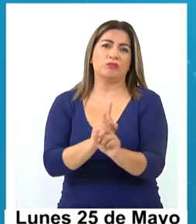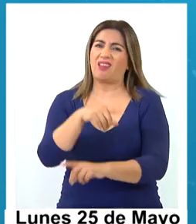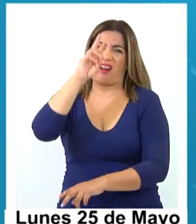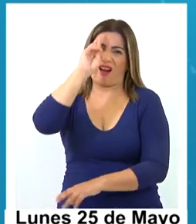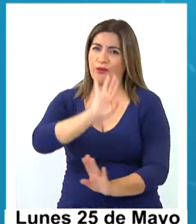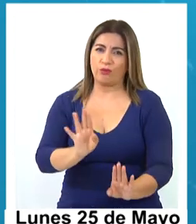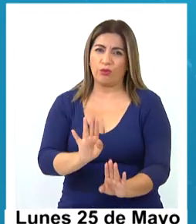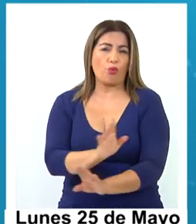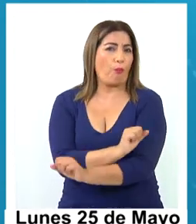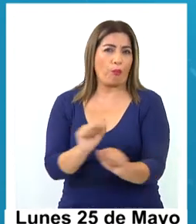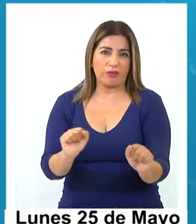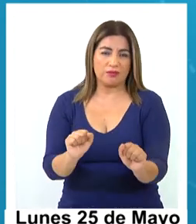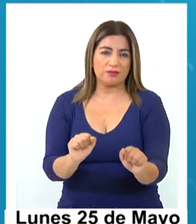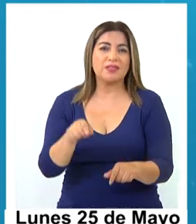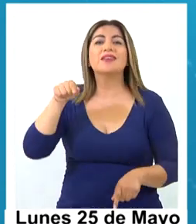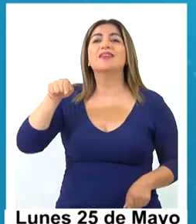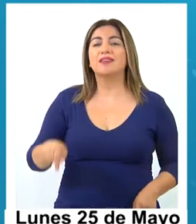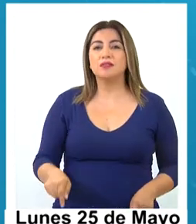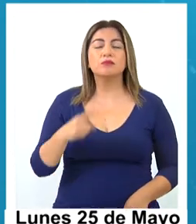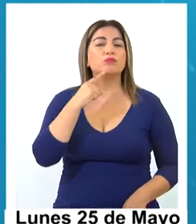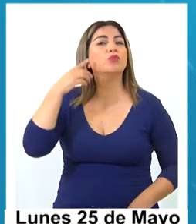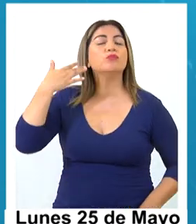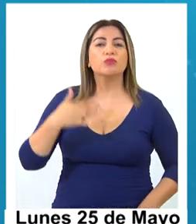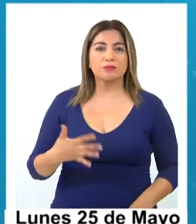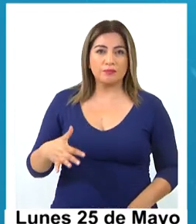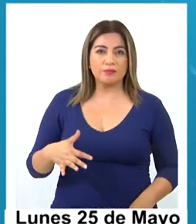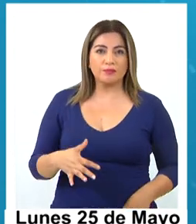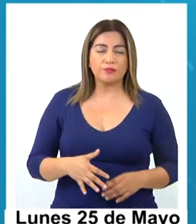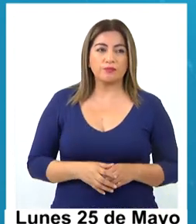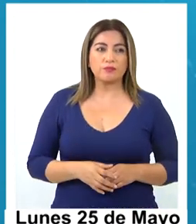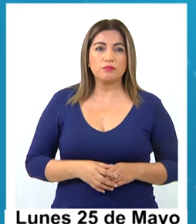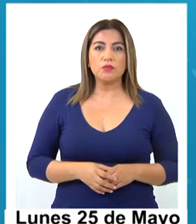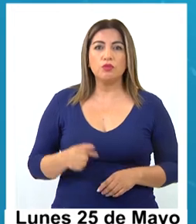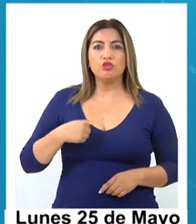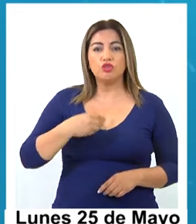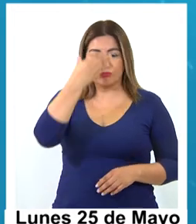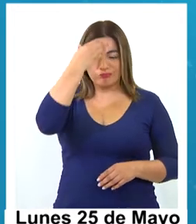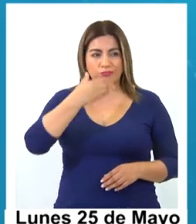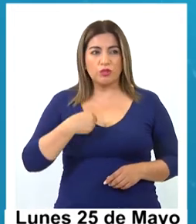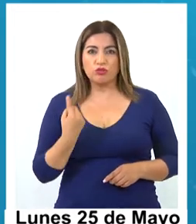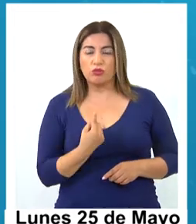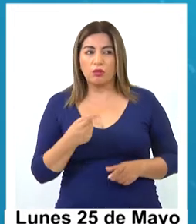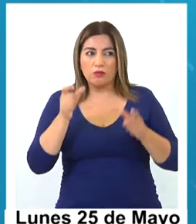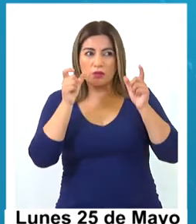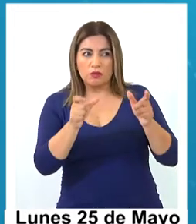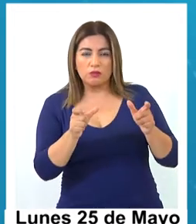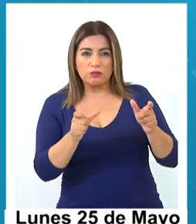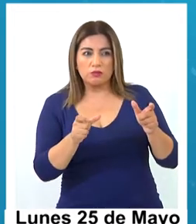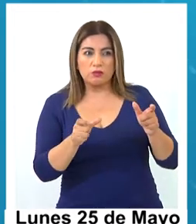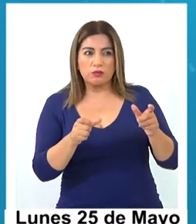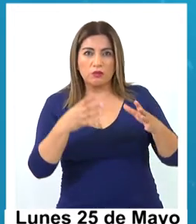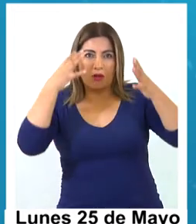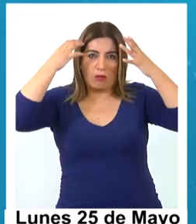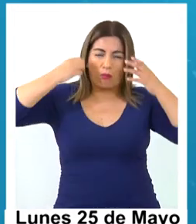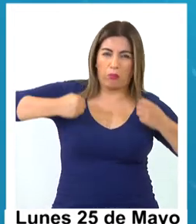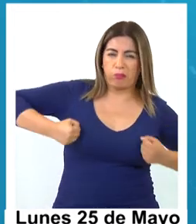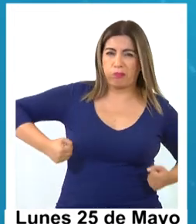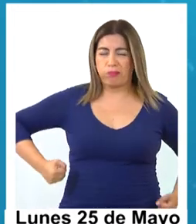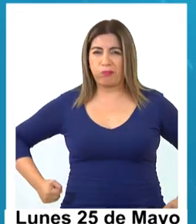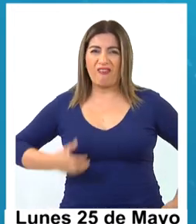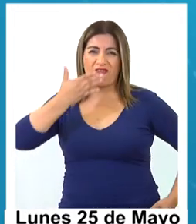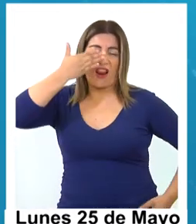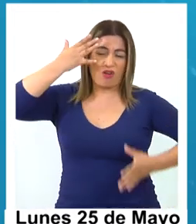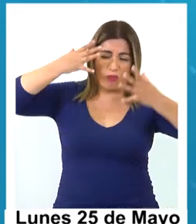algo raro hay ya súper importante que el mismo de los pacientes fiscalice así tú ves que tu paciente está vestido de astronauta